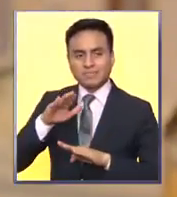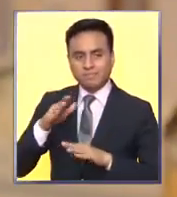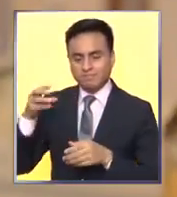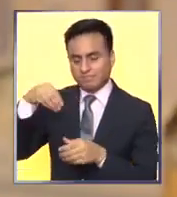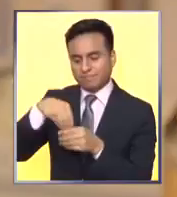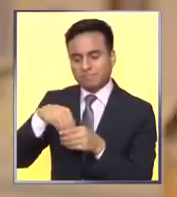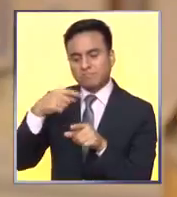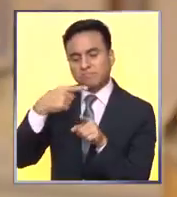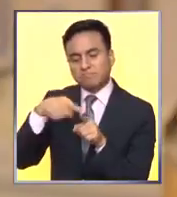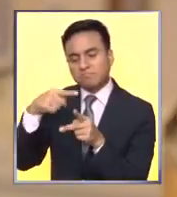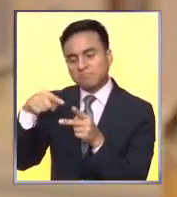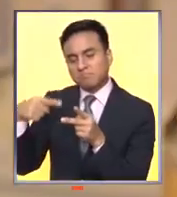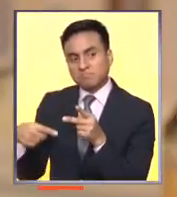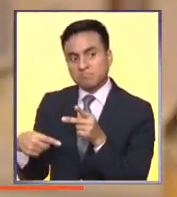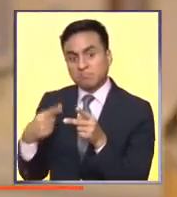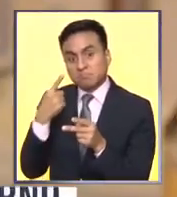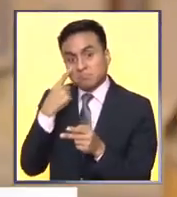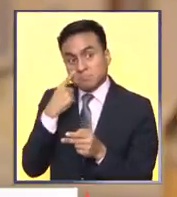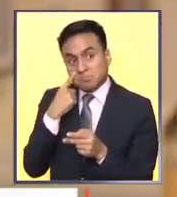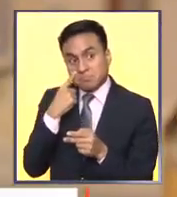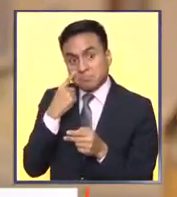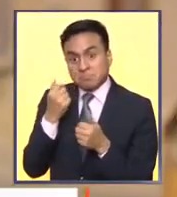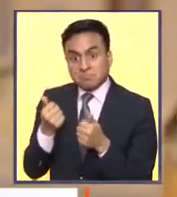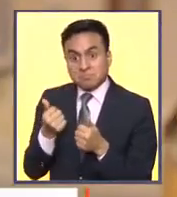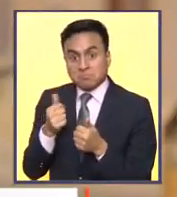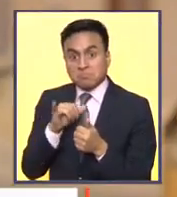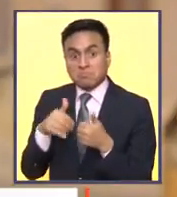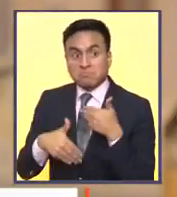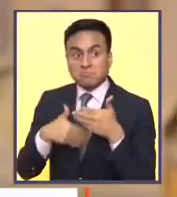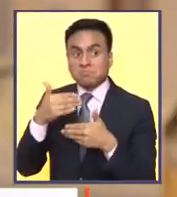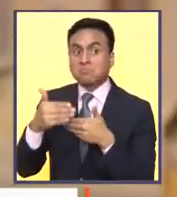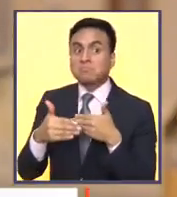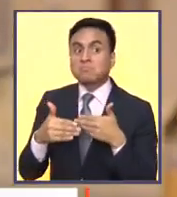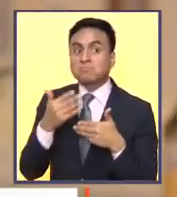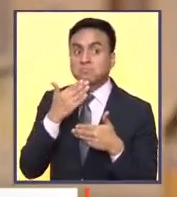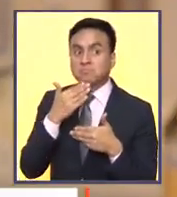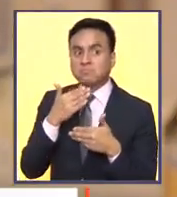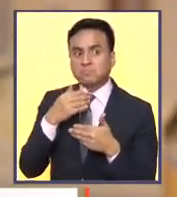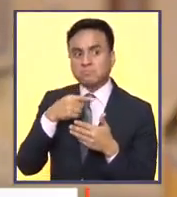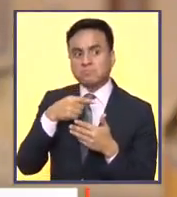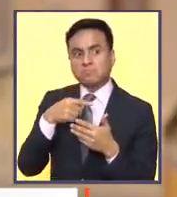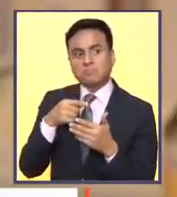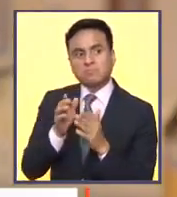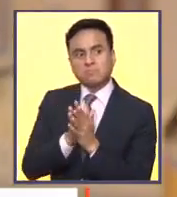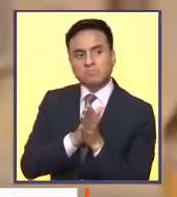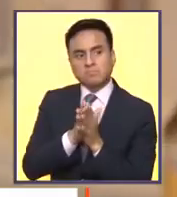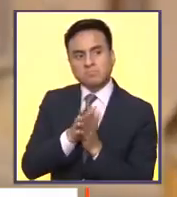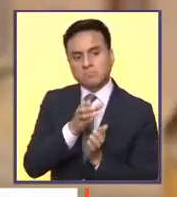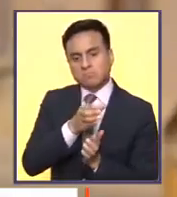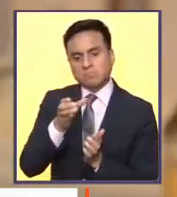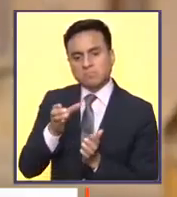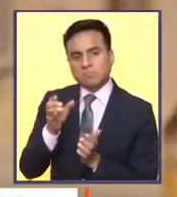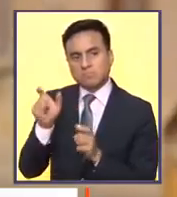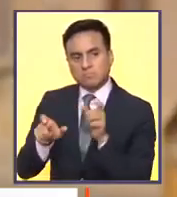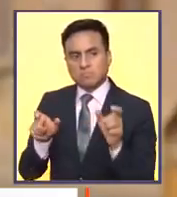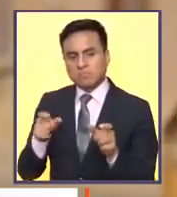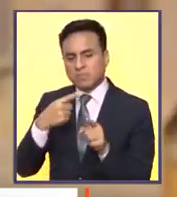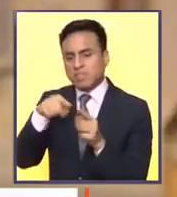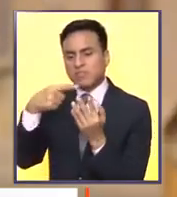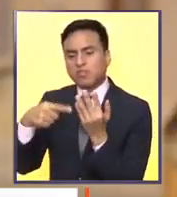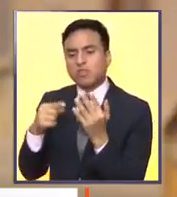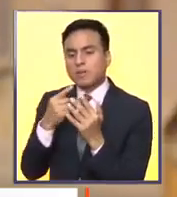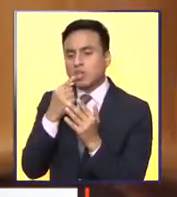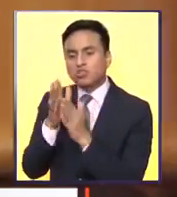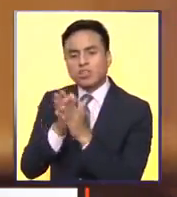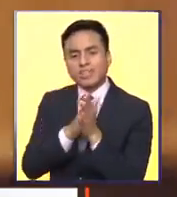una variedad, queríamos probarlo, nos fue tan bien que la idea es que ojalá el próximo invierno ya podamos tener un bar de chocolate caliente para que la gente pueda degustar distintos tipos de